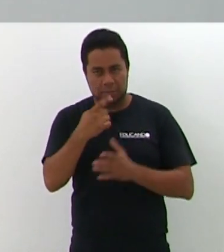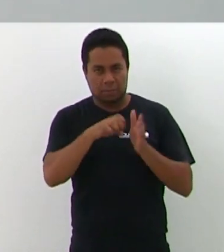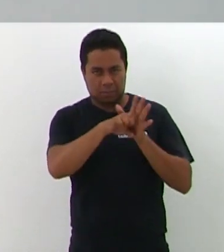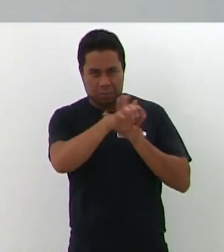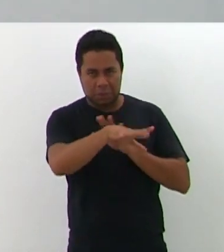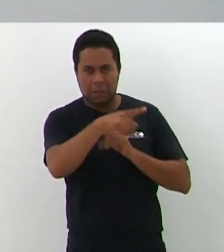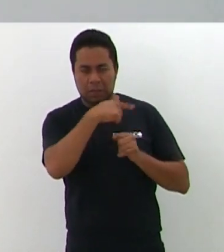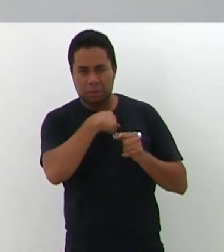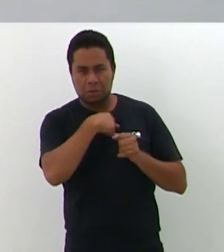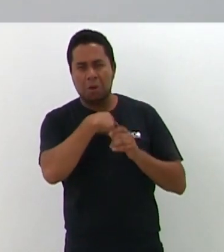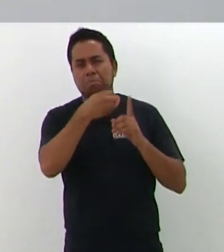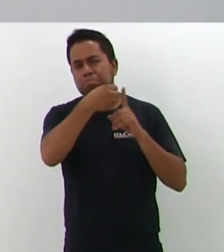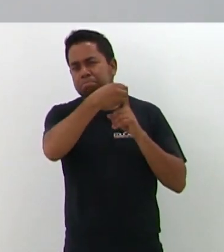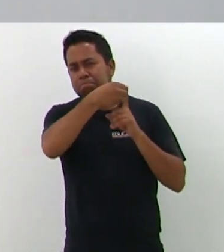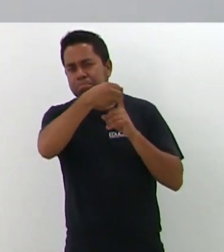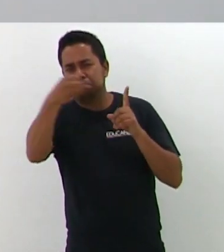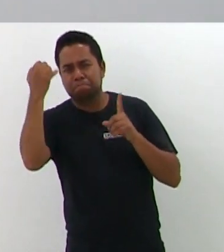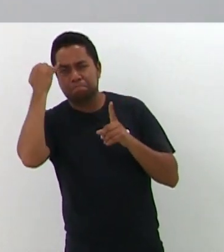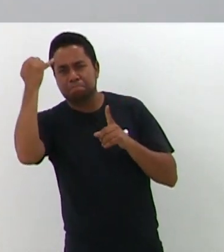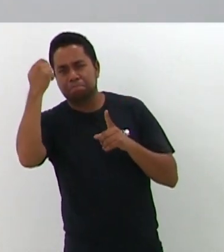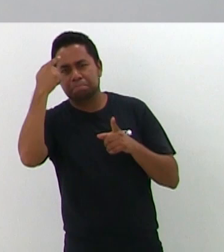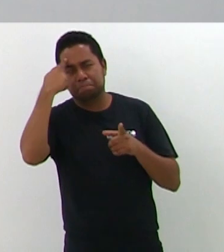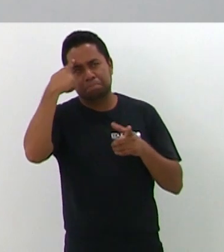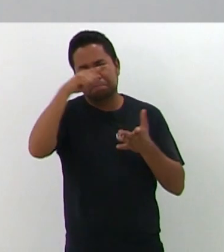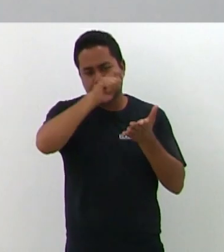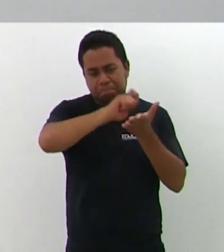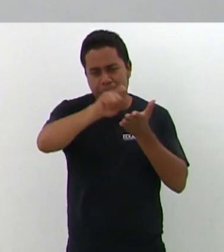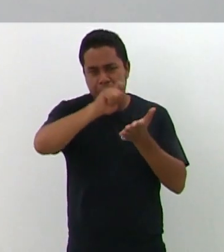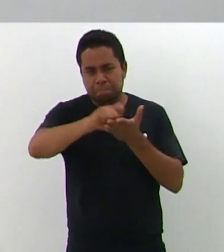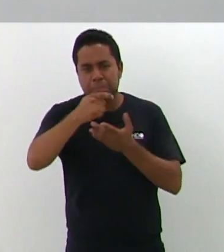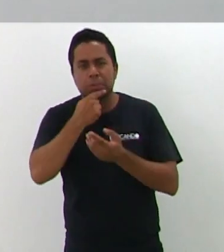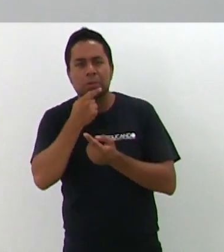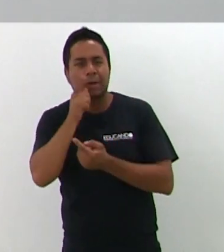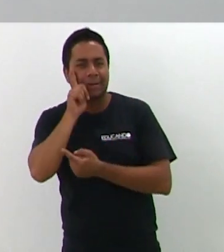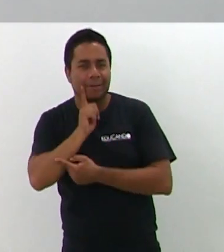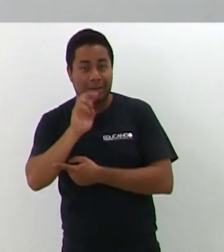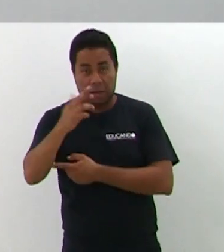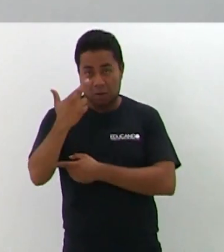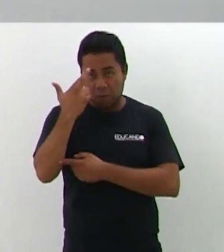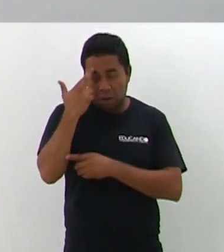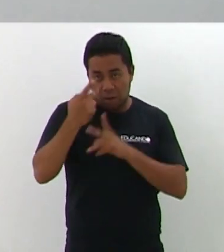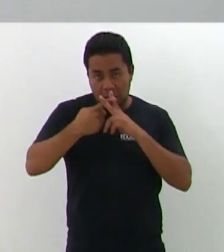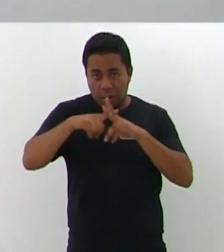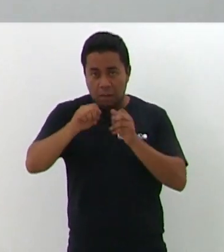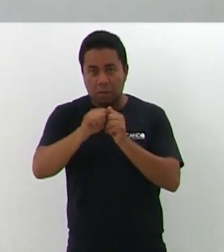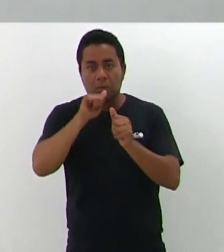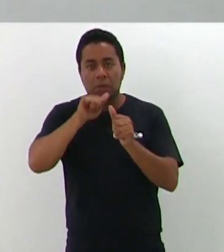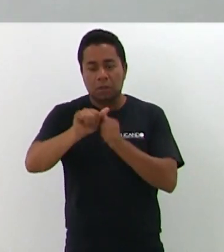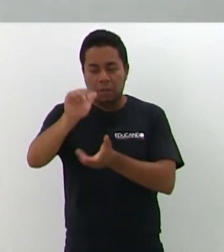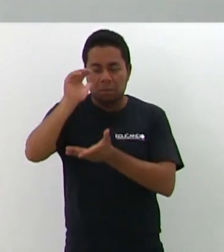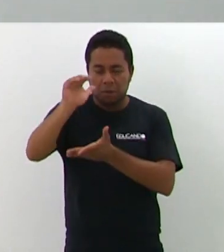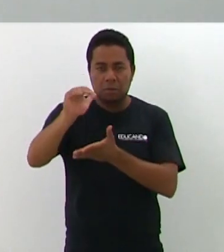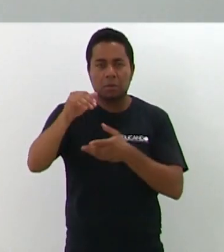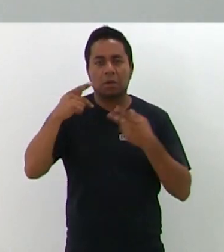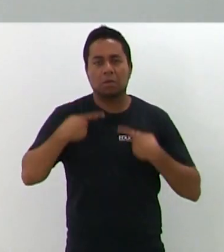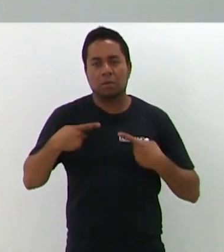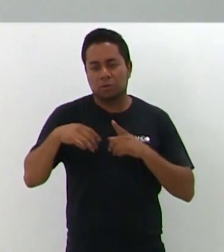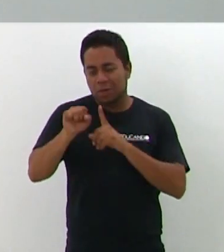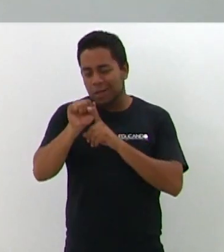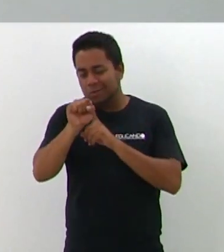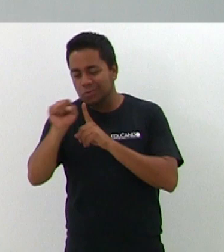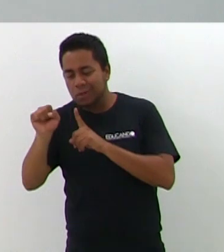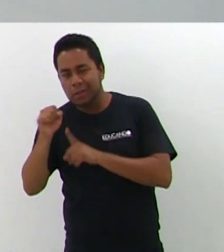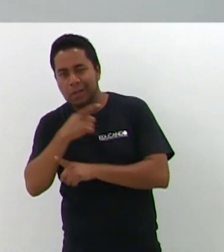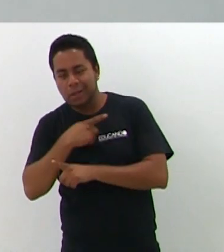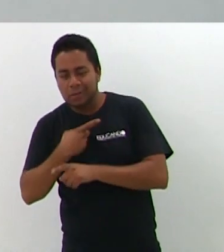Por ejemplo, yo voy a escribir una oración para la niña. Recordemos, iniciamos con mayúscula y el sujeto es lo